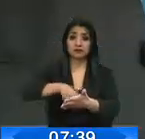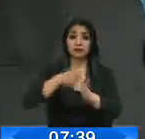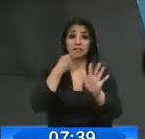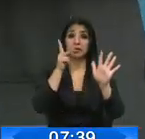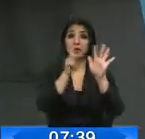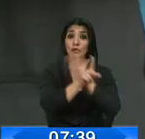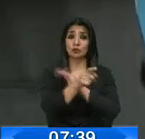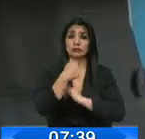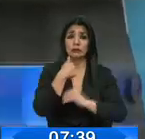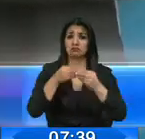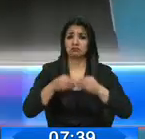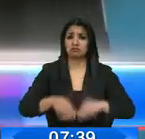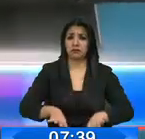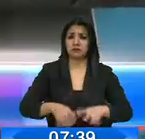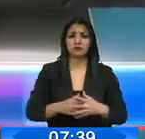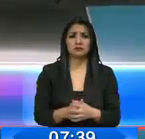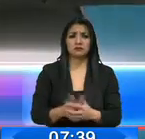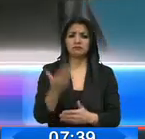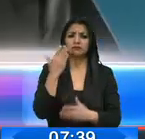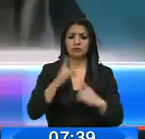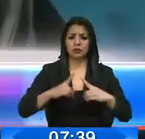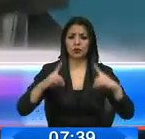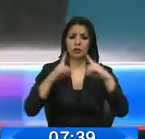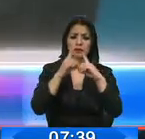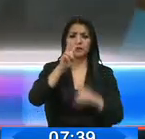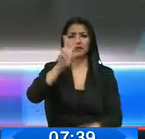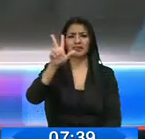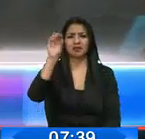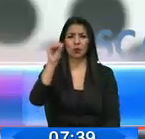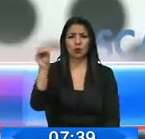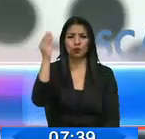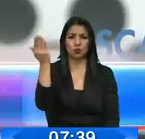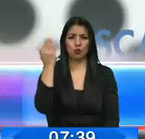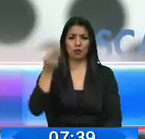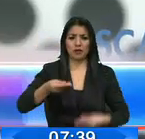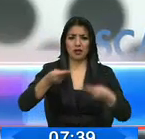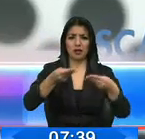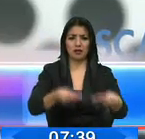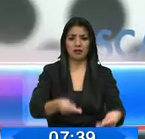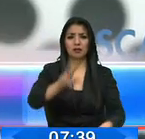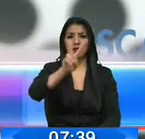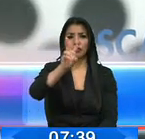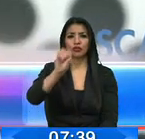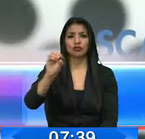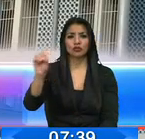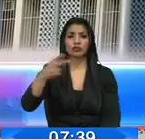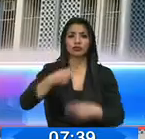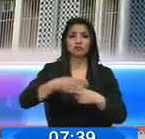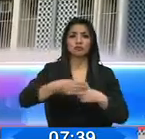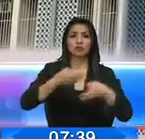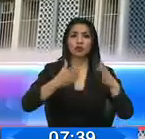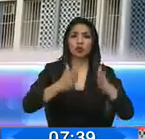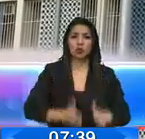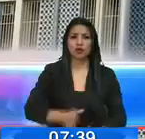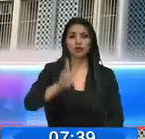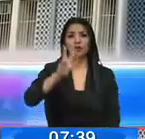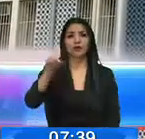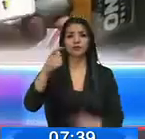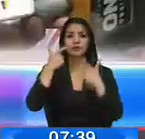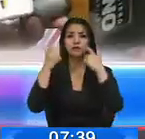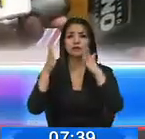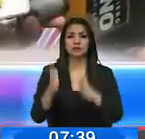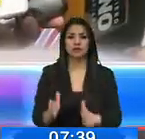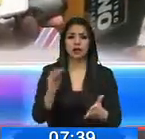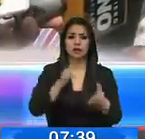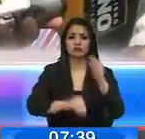Según Aragundi, en la documentación anterior presentada el 23 de octubre pasado, se encuentran 200 nombres de jueces y 42 nombres de fiscales.